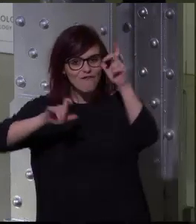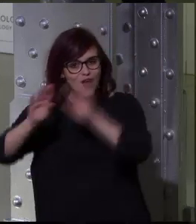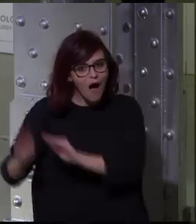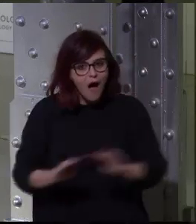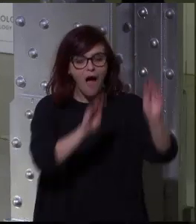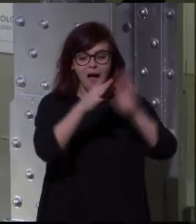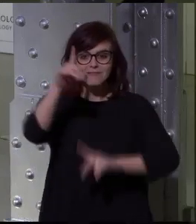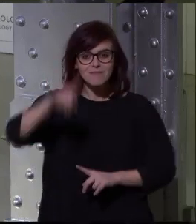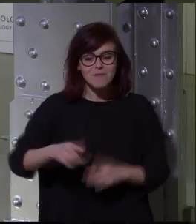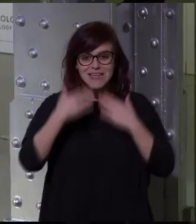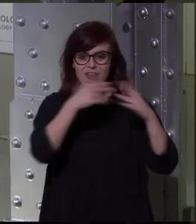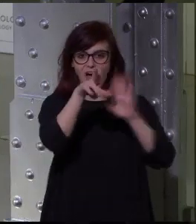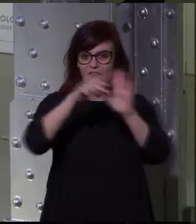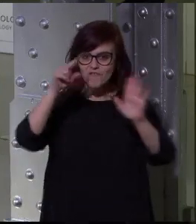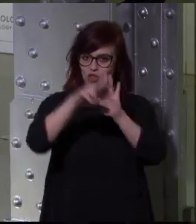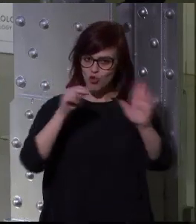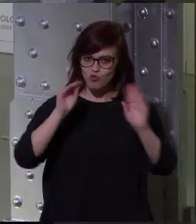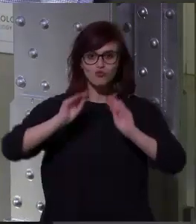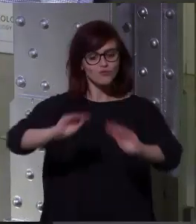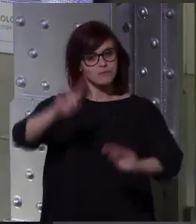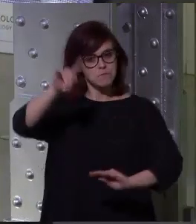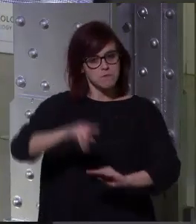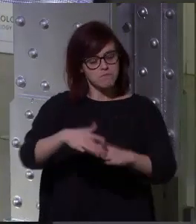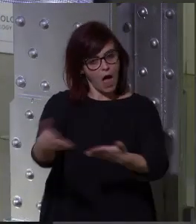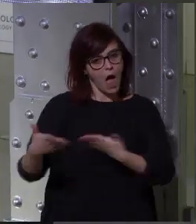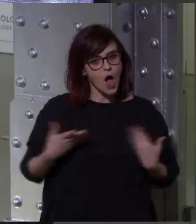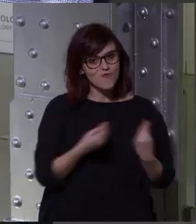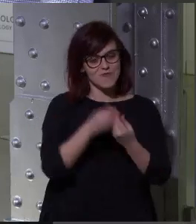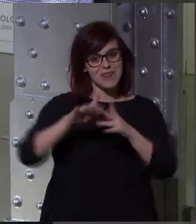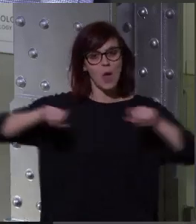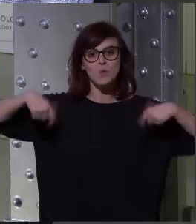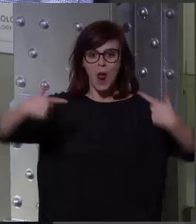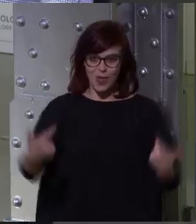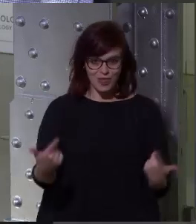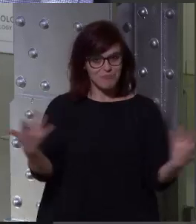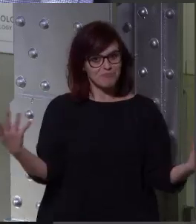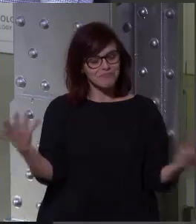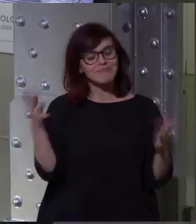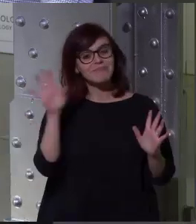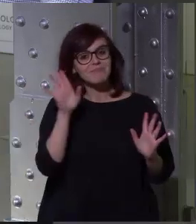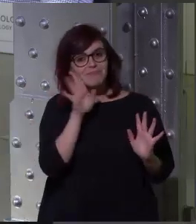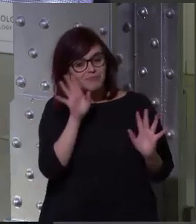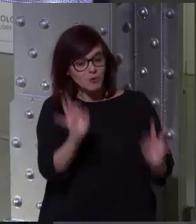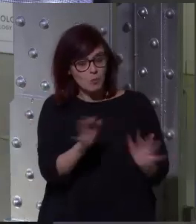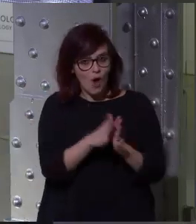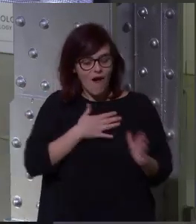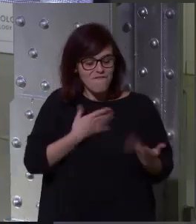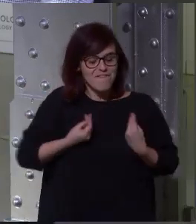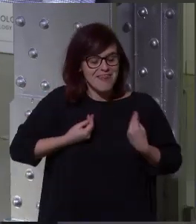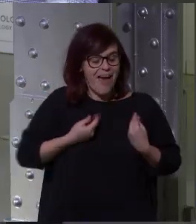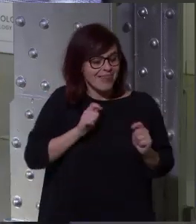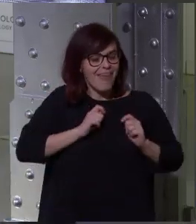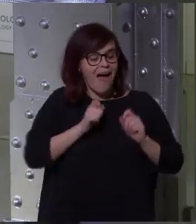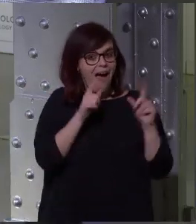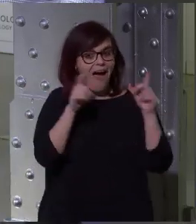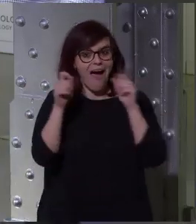fotografías, a través de sus vídeos que nos traen un poquito de naturaleza a nuestras vidas,